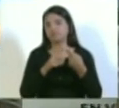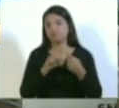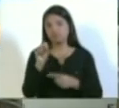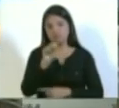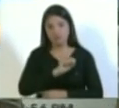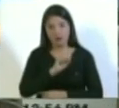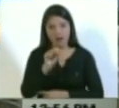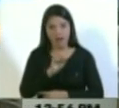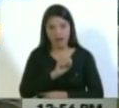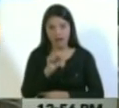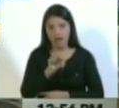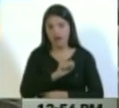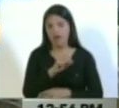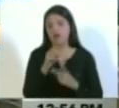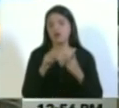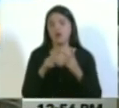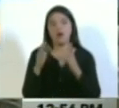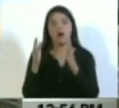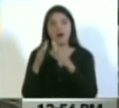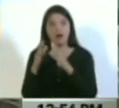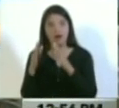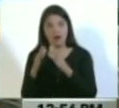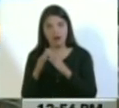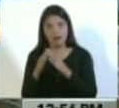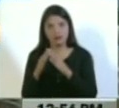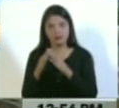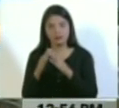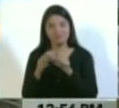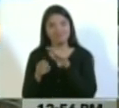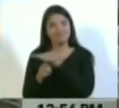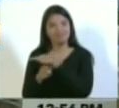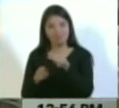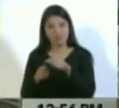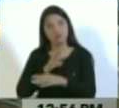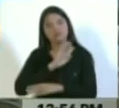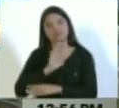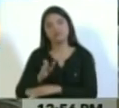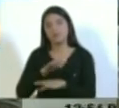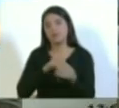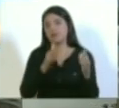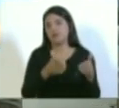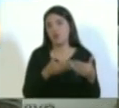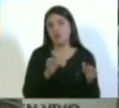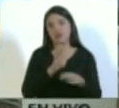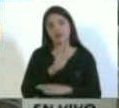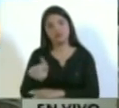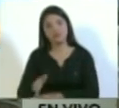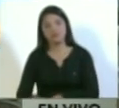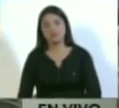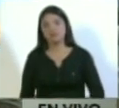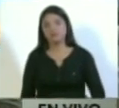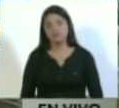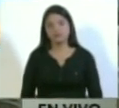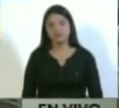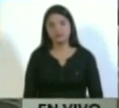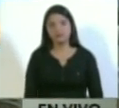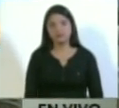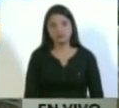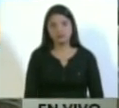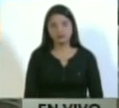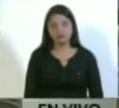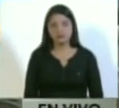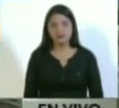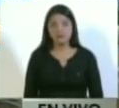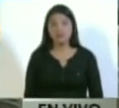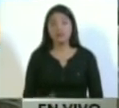bienes muebles e inmuebles serán puestos a la orden del Ministerio Público. Está destacado